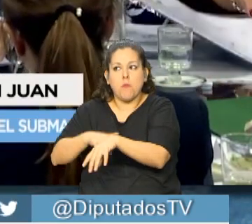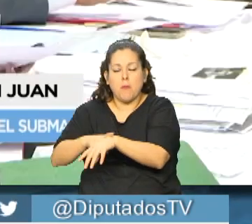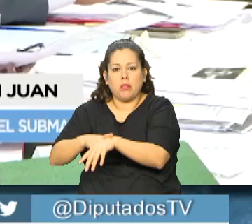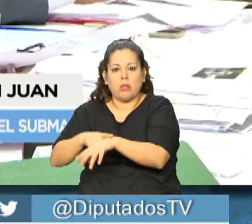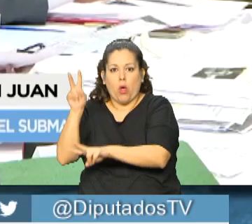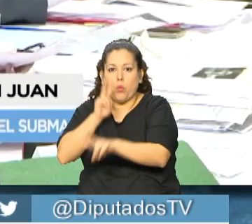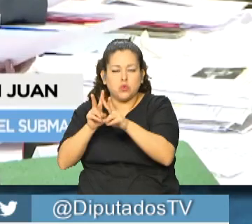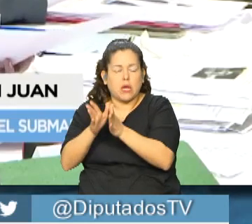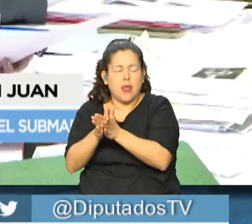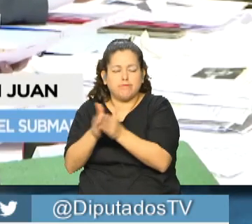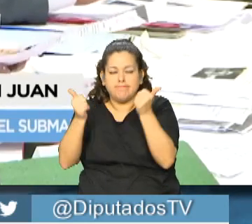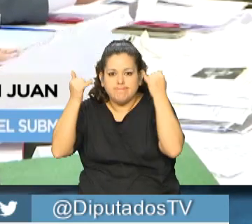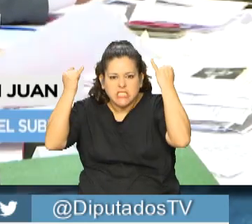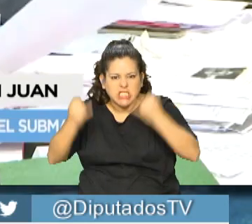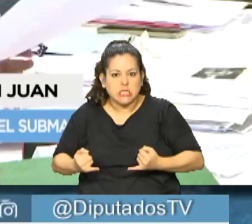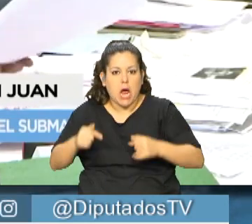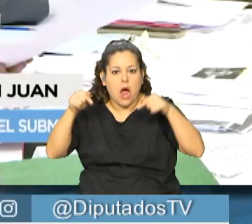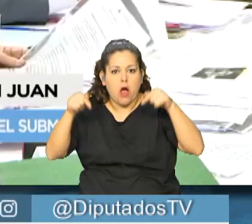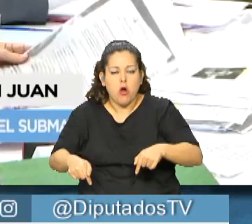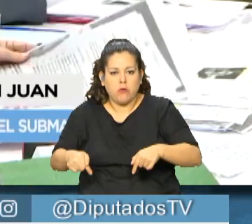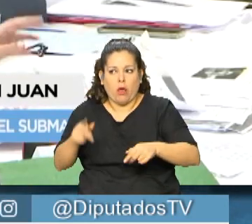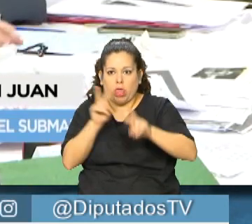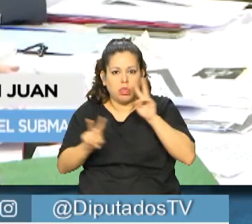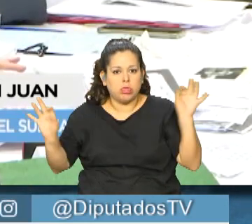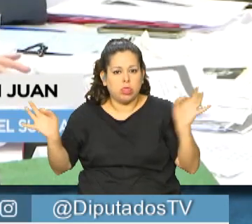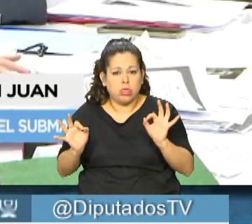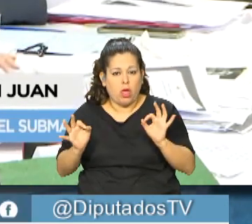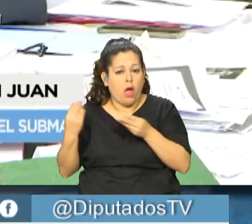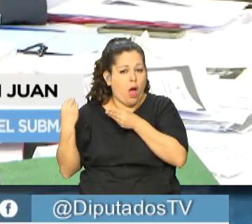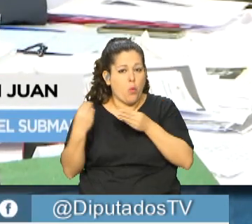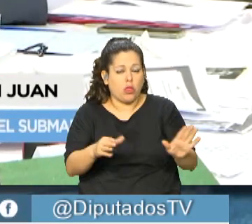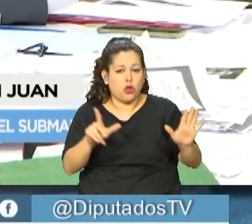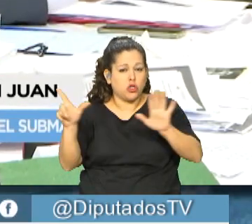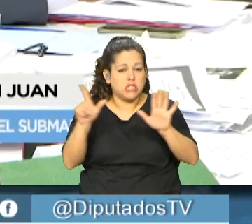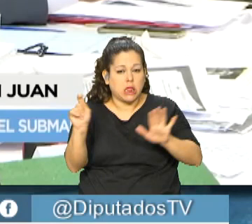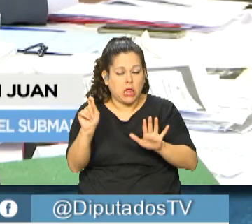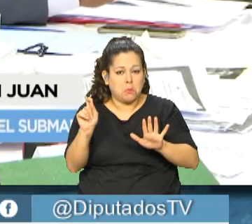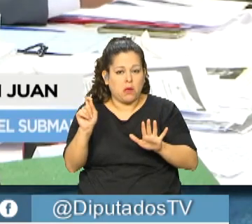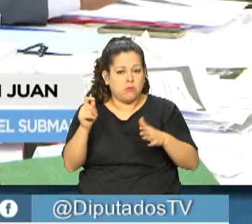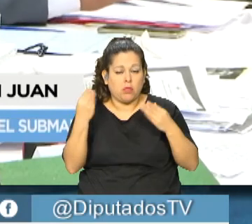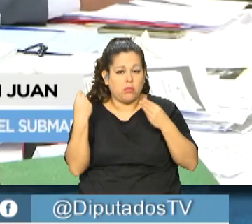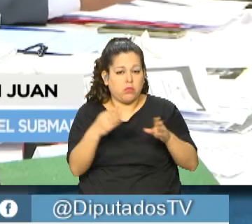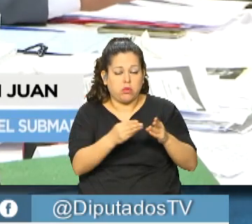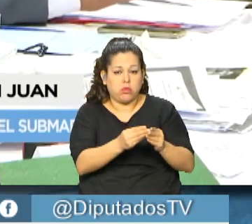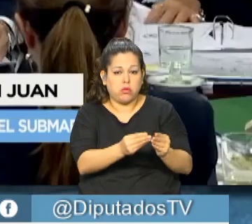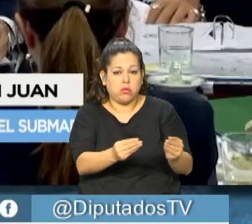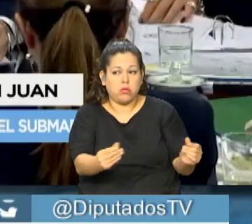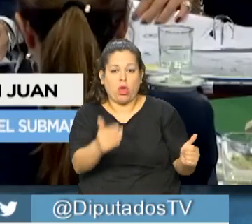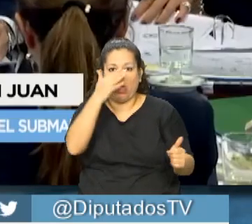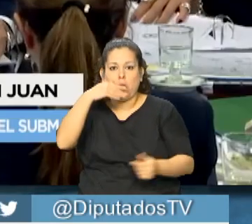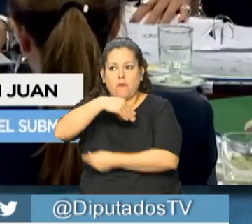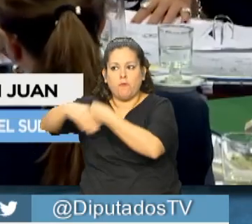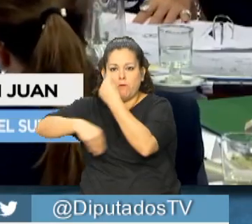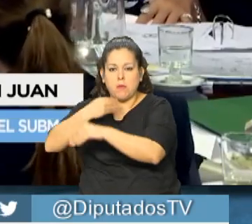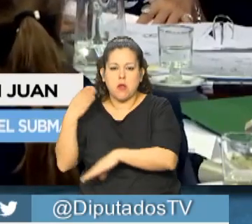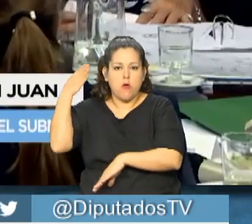búsqueda inmediata, cómo se abandonó la búsqueda durante 7 meses, y gracias a los familiares que tuvieron que ir a encadenarse a la